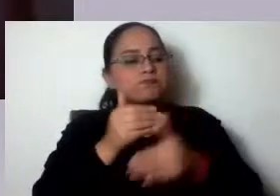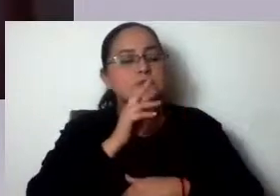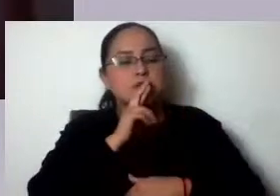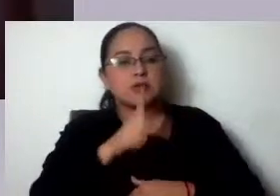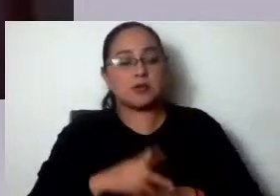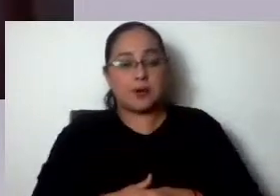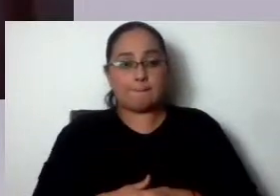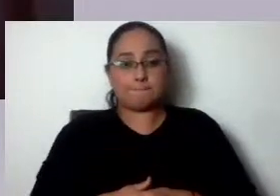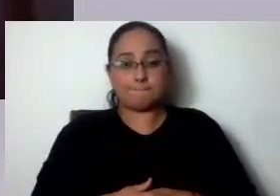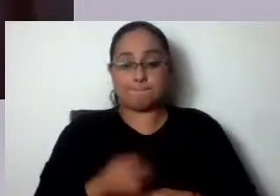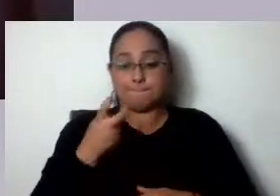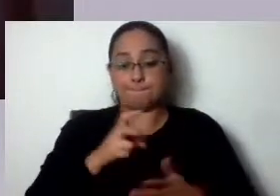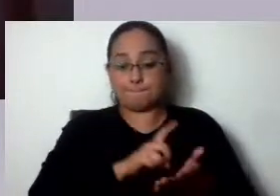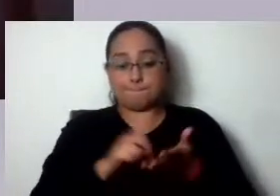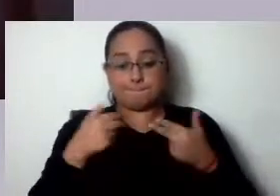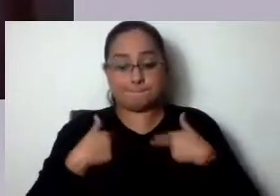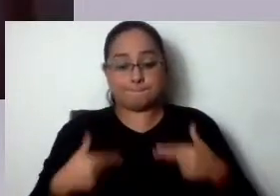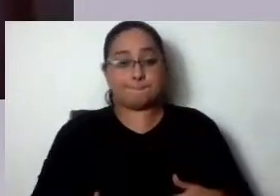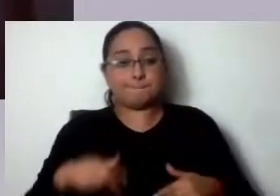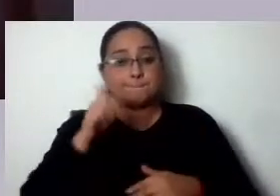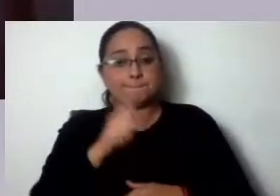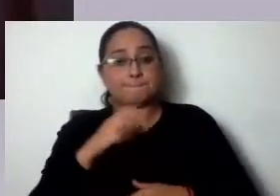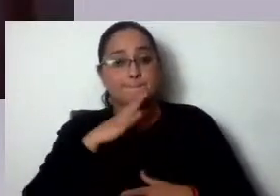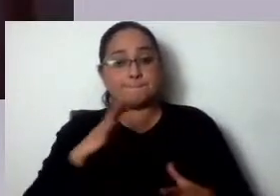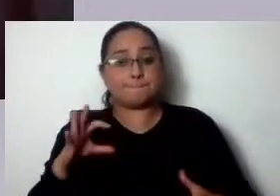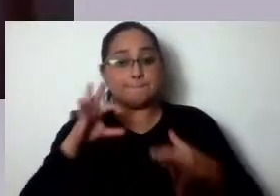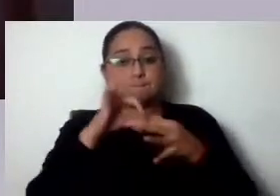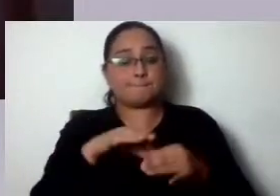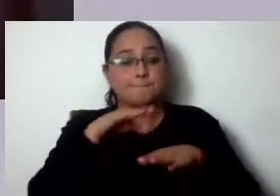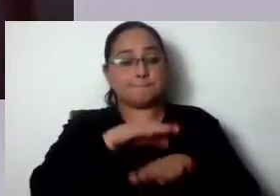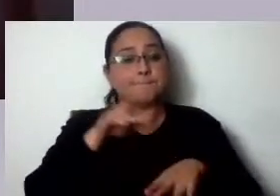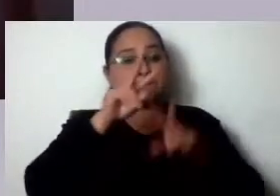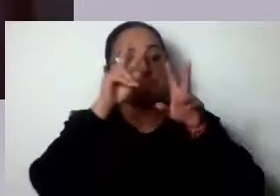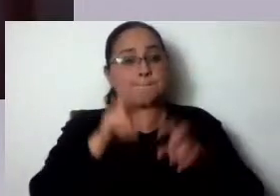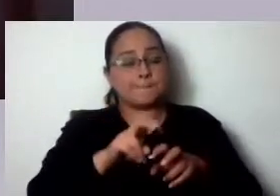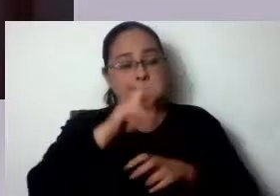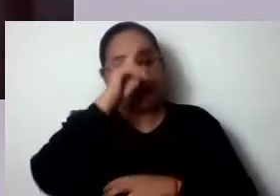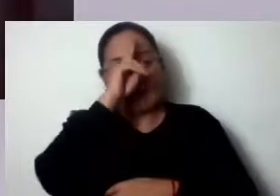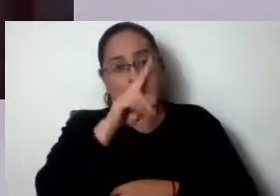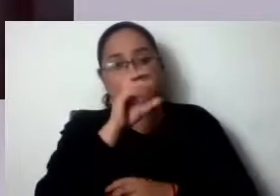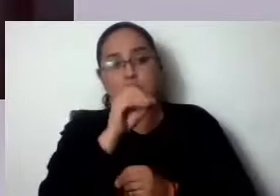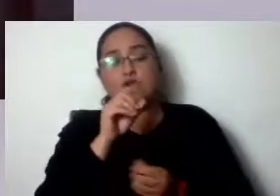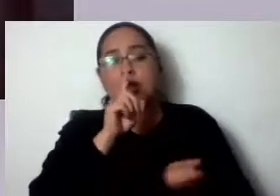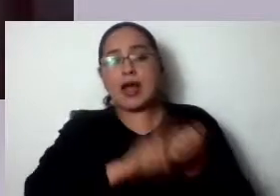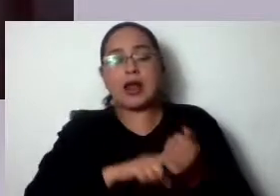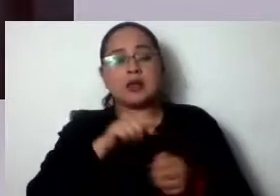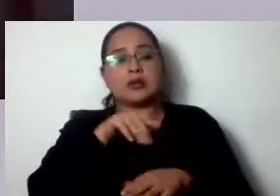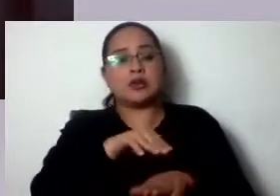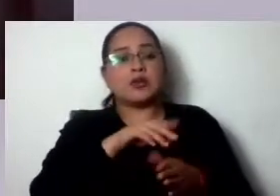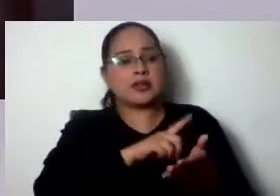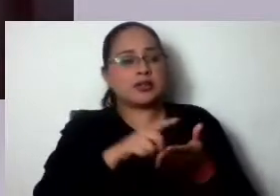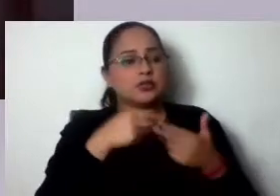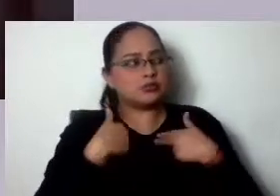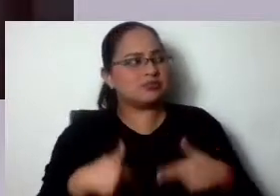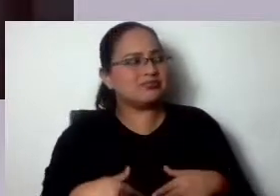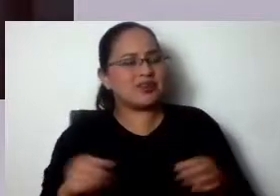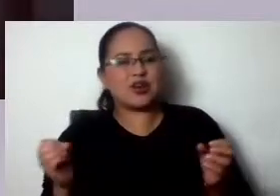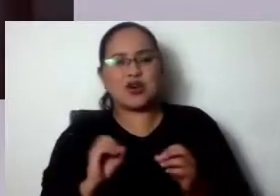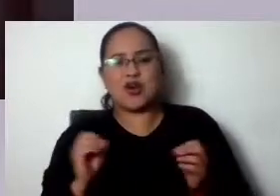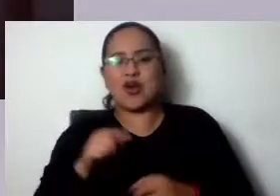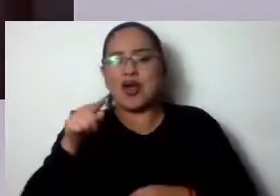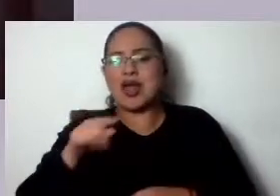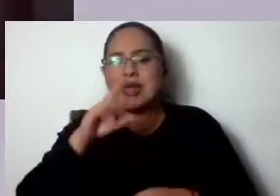relaciona no solo con la prohibición de regresividad del disfrute de los derechos fundamentales sino también con la